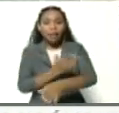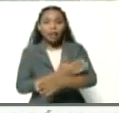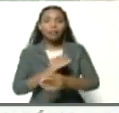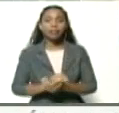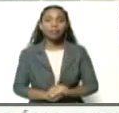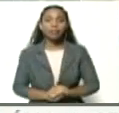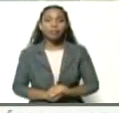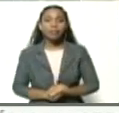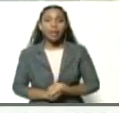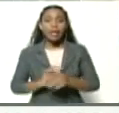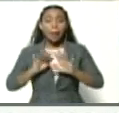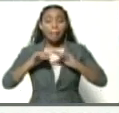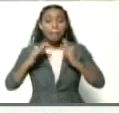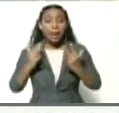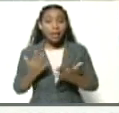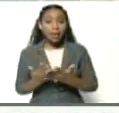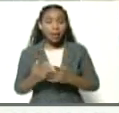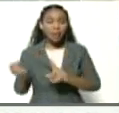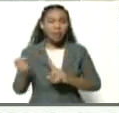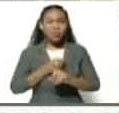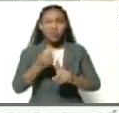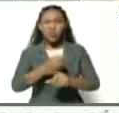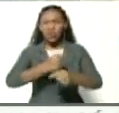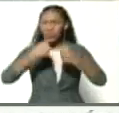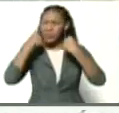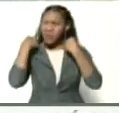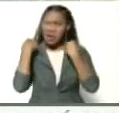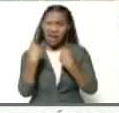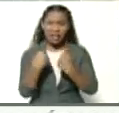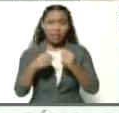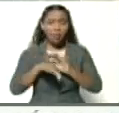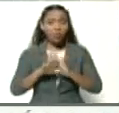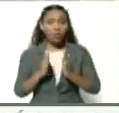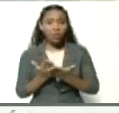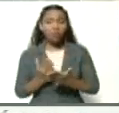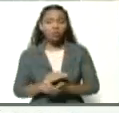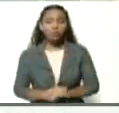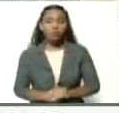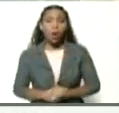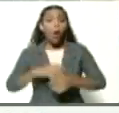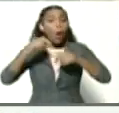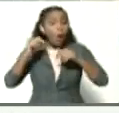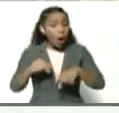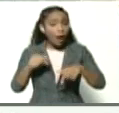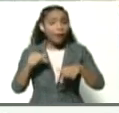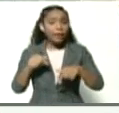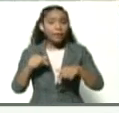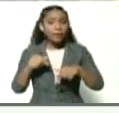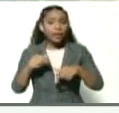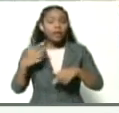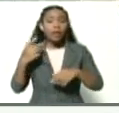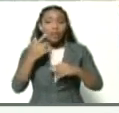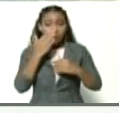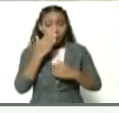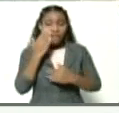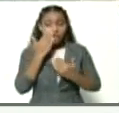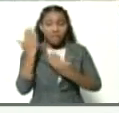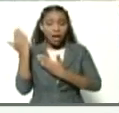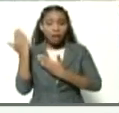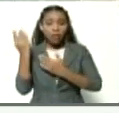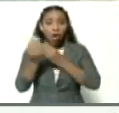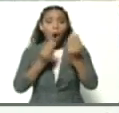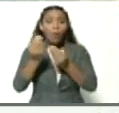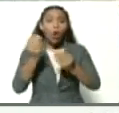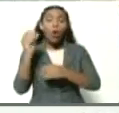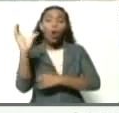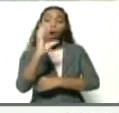Una pandemia que ha golpeado tan duramente al mundo. Hoy por hoy, fíjense ustedes, nuestro vecino Colombia